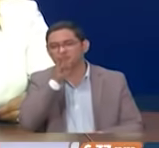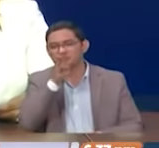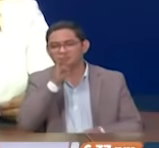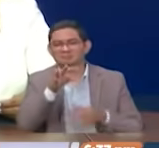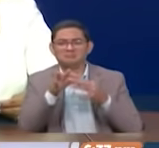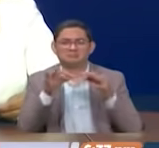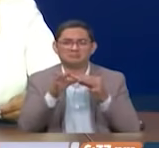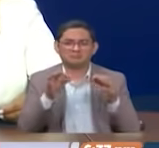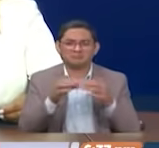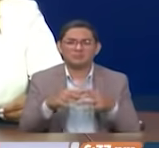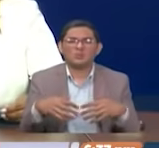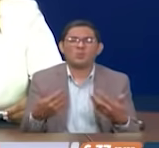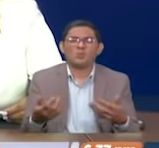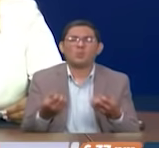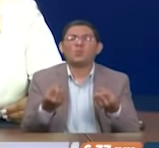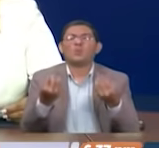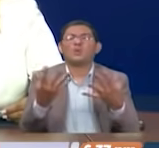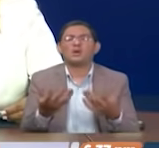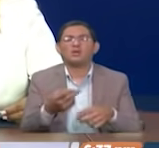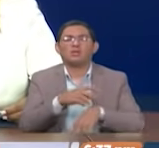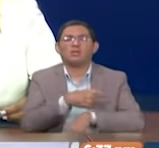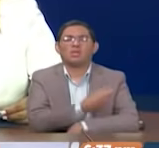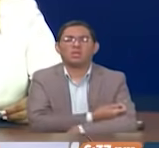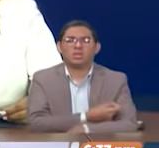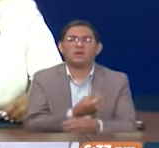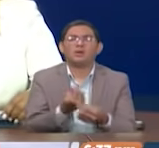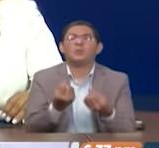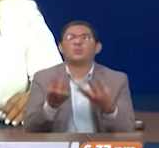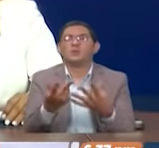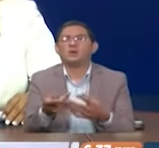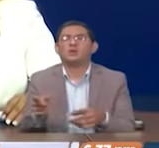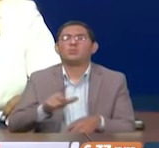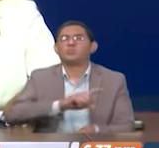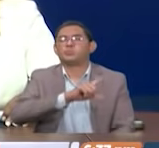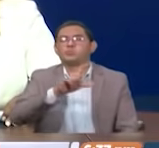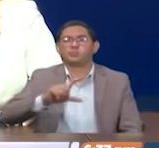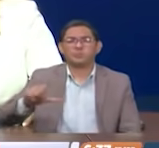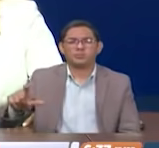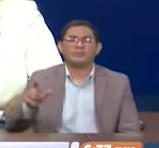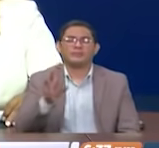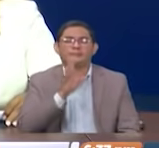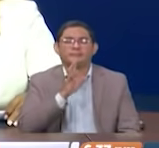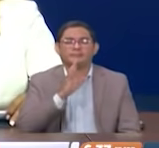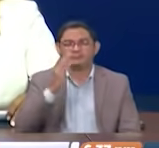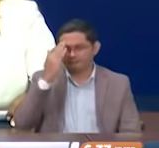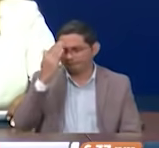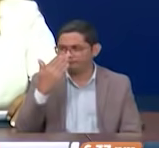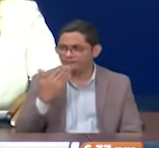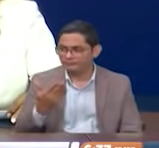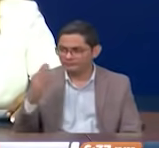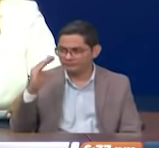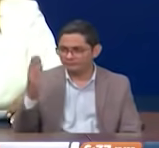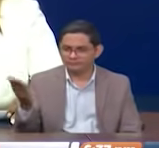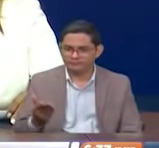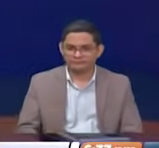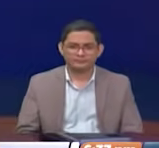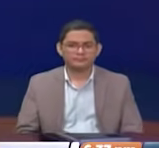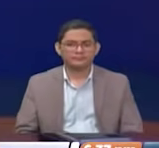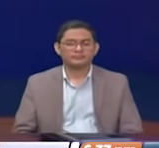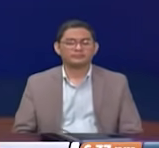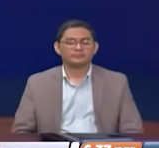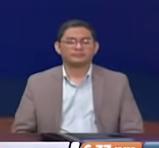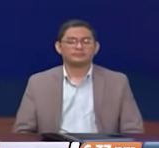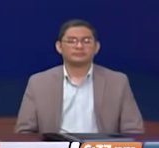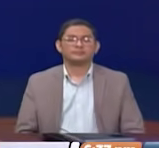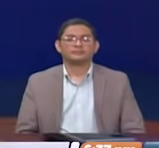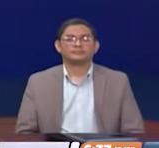de cómo avanza el proceso de vacunación en toda la república buenas tardes señora ministra muy